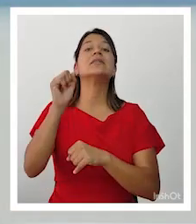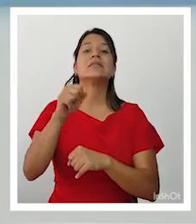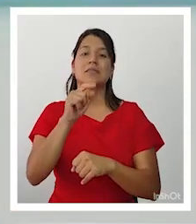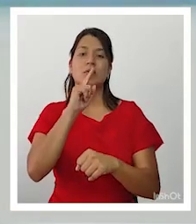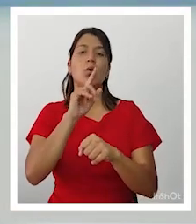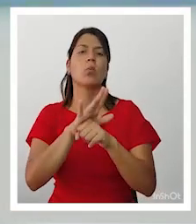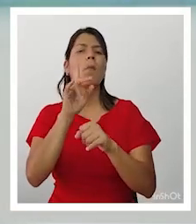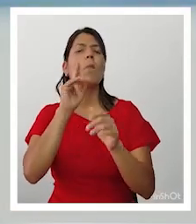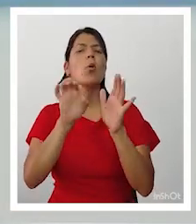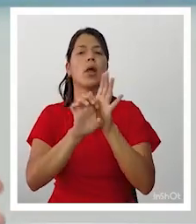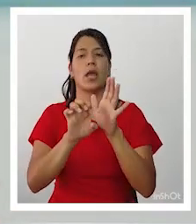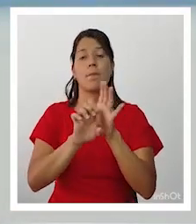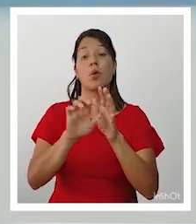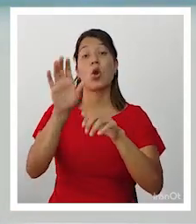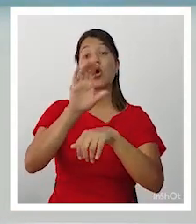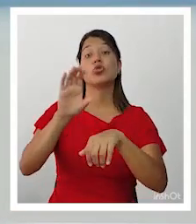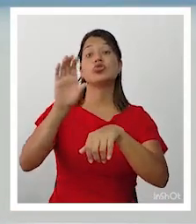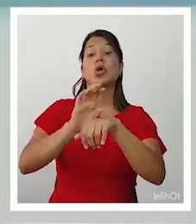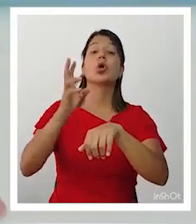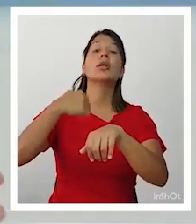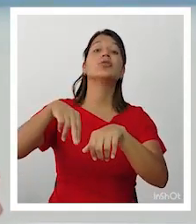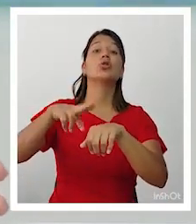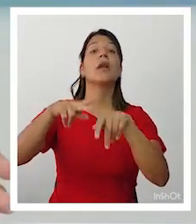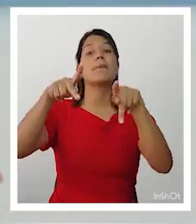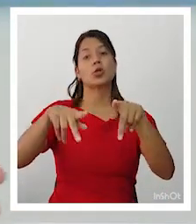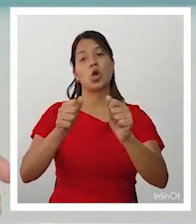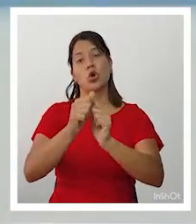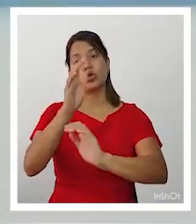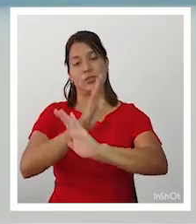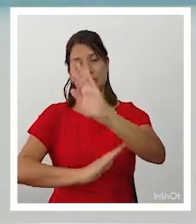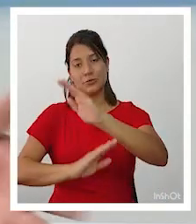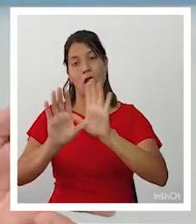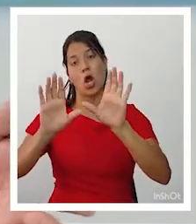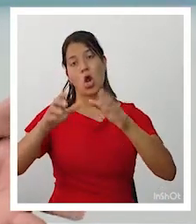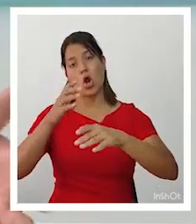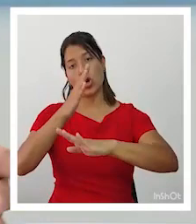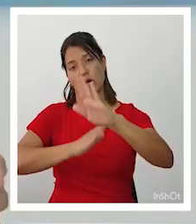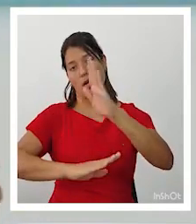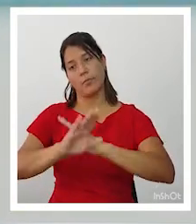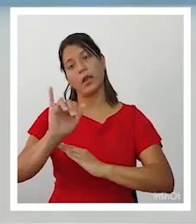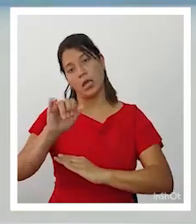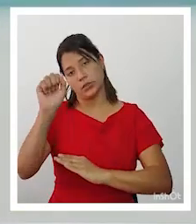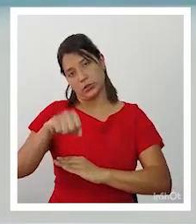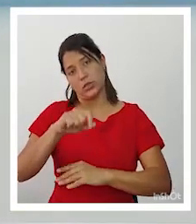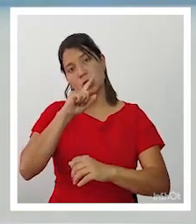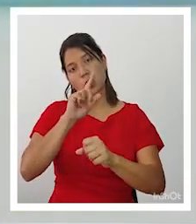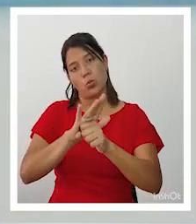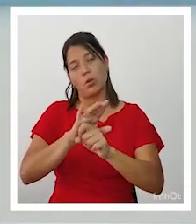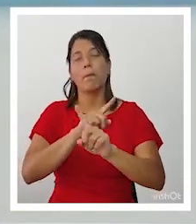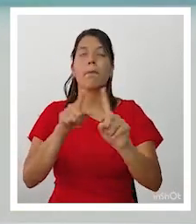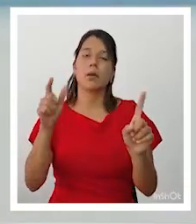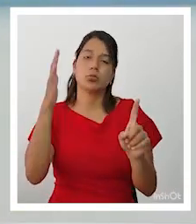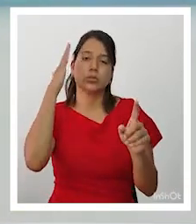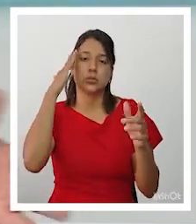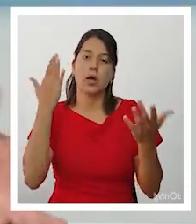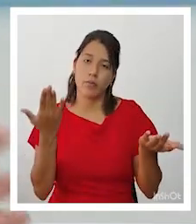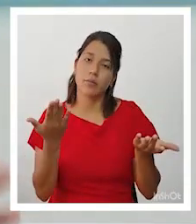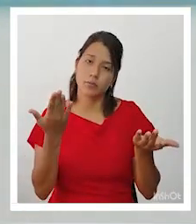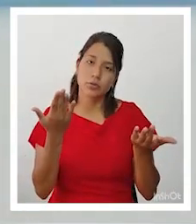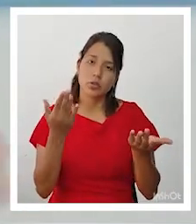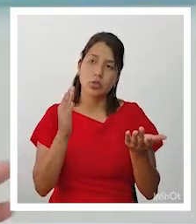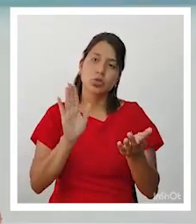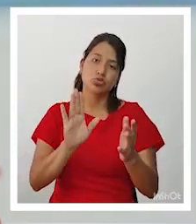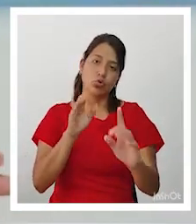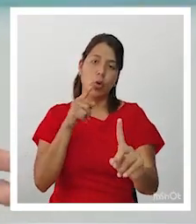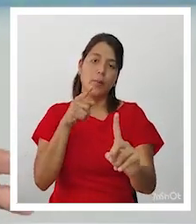una que es el Consejo Nacional de la Persona con Discapacidad, CONADIS, pero bueno, sabemos que es por dicha razón que